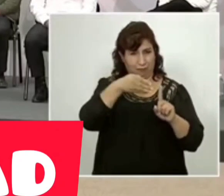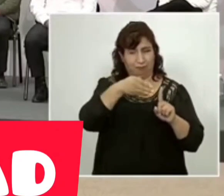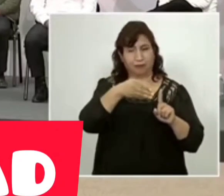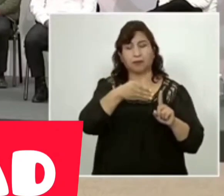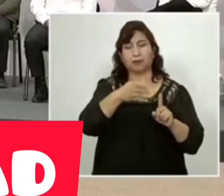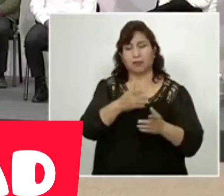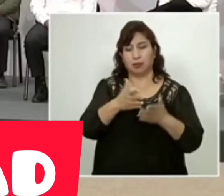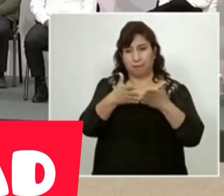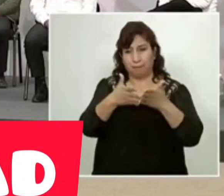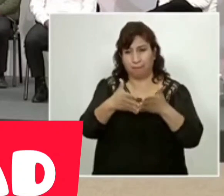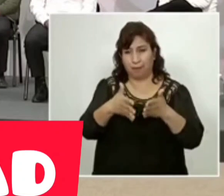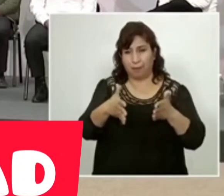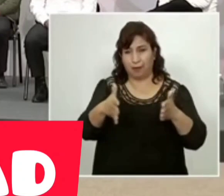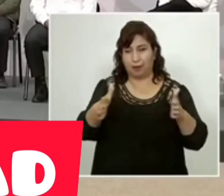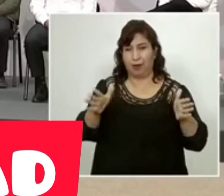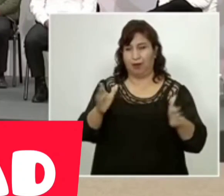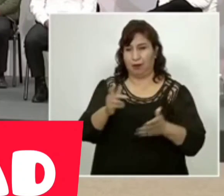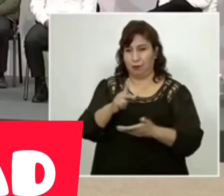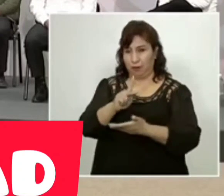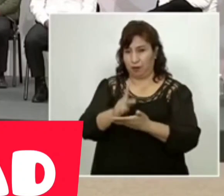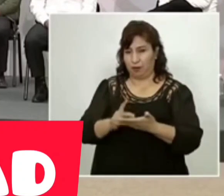de ampliar el programa.